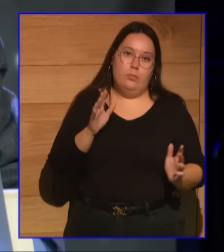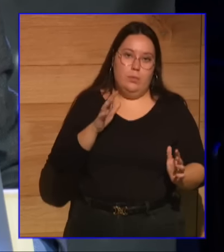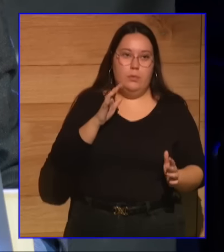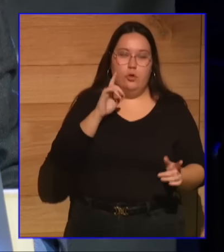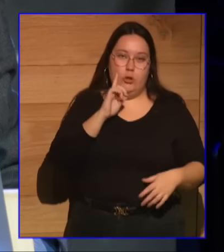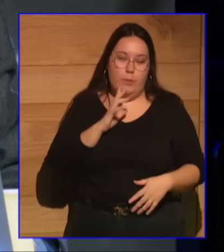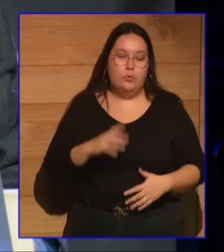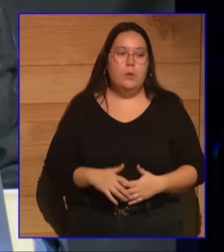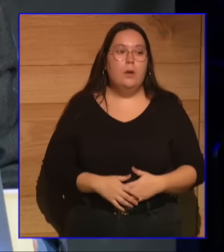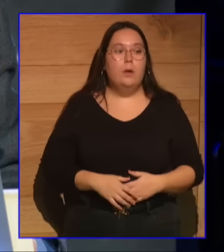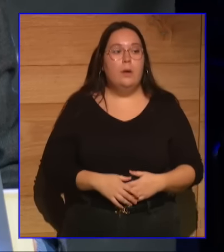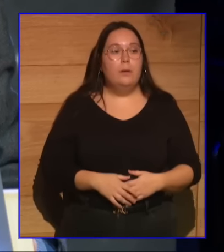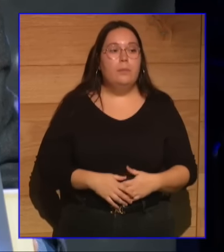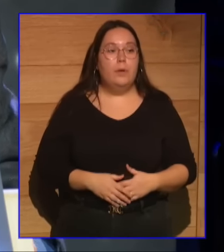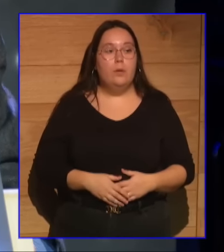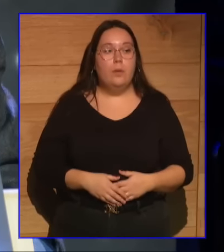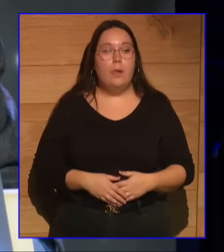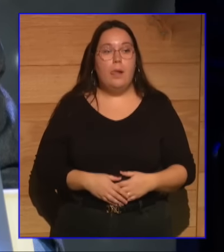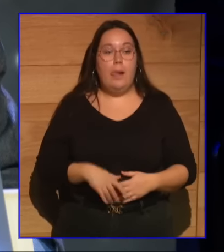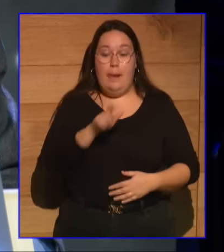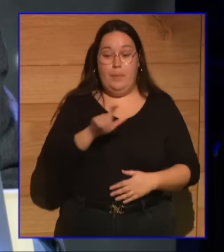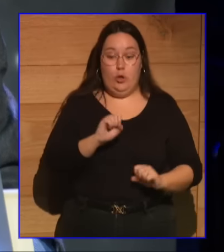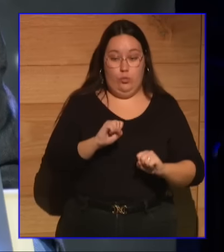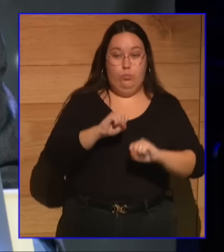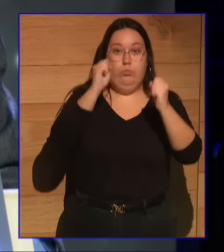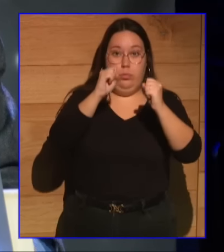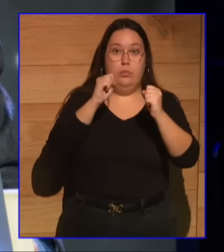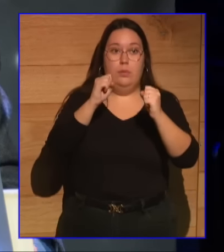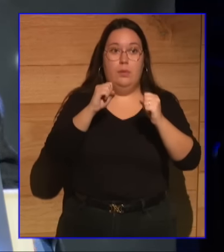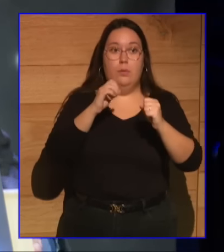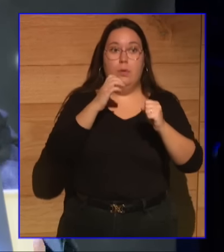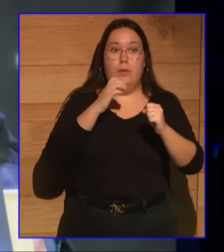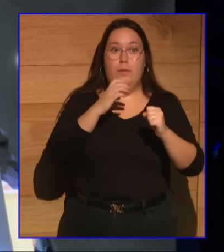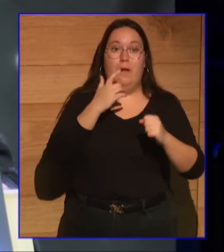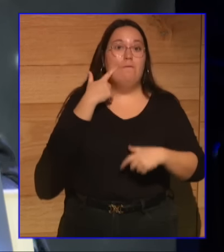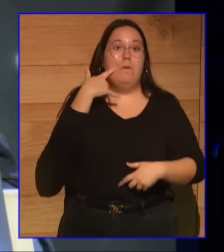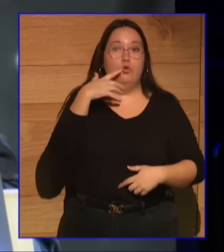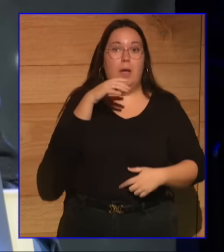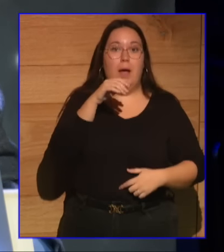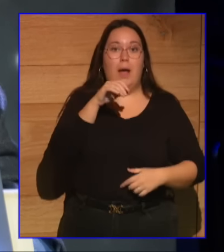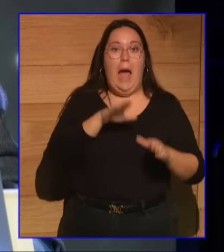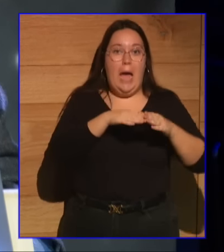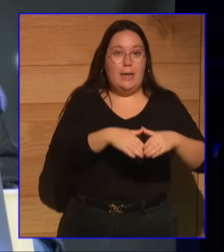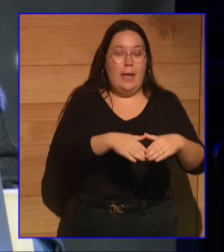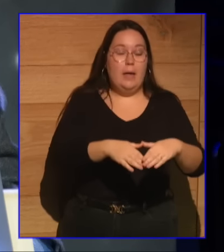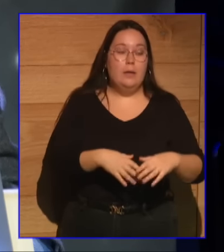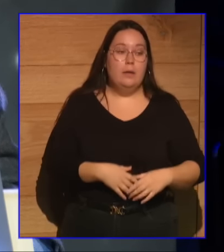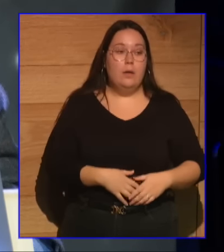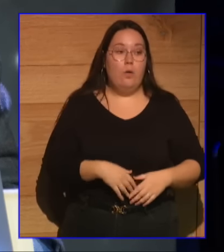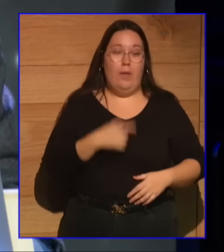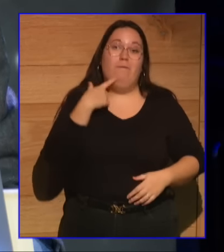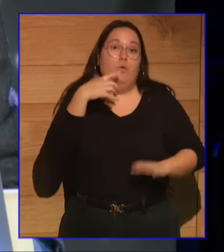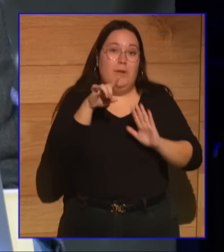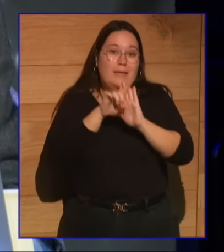la verdad. Ha llegado lo que ha llegado. Pero en fin, muchos de los supervivientes precisamente de la famosa arca o de la famosa